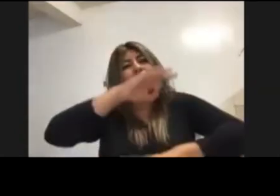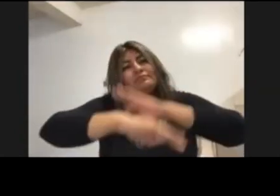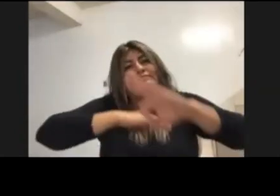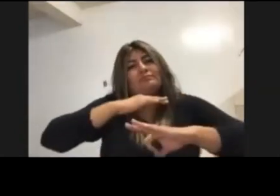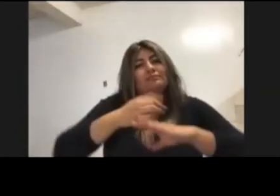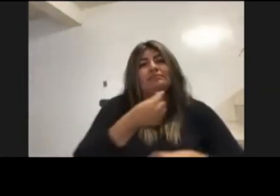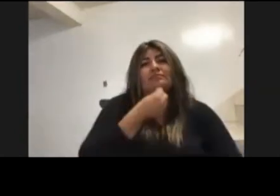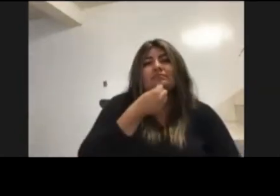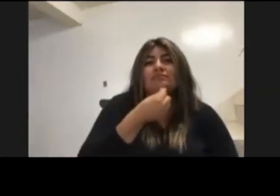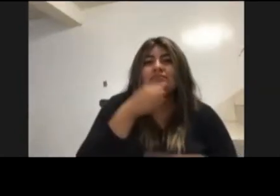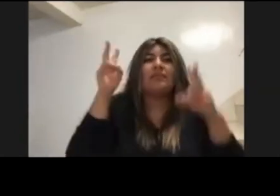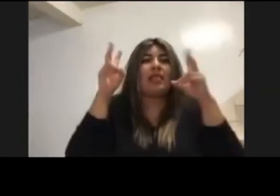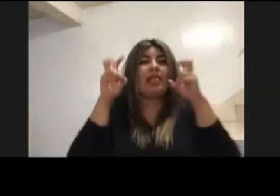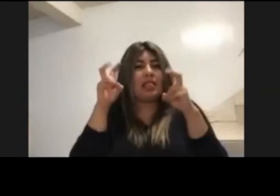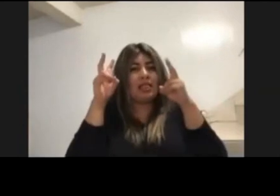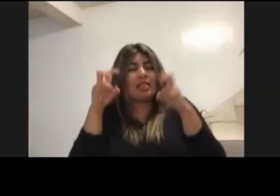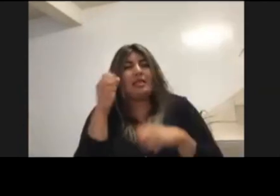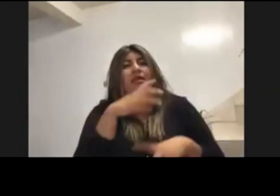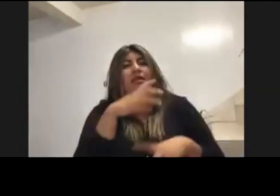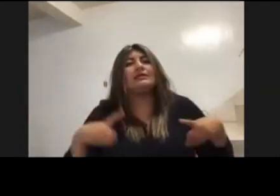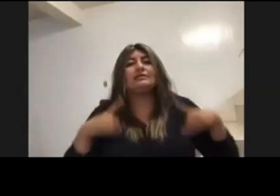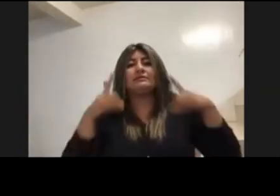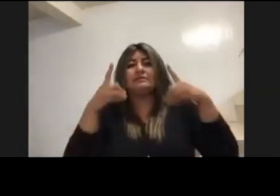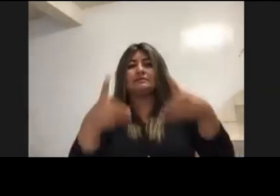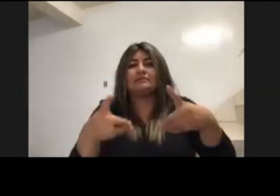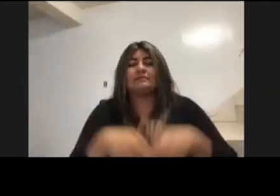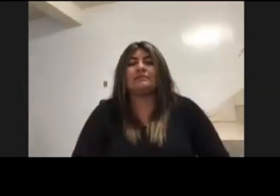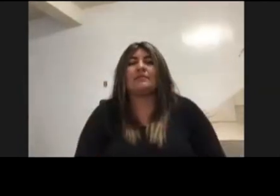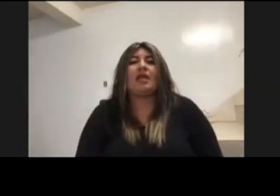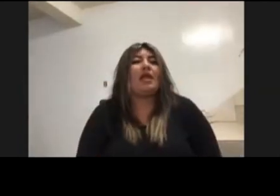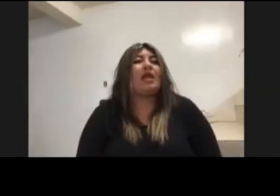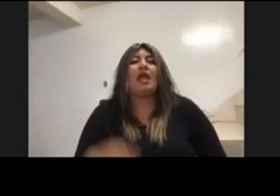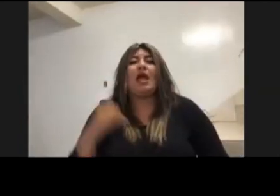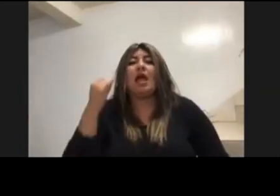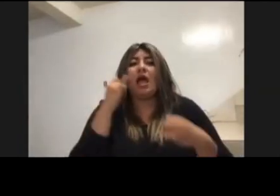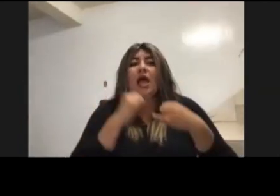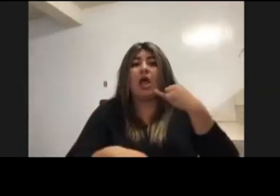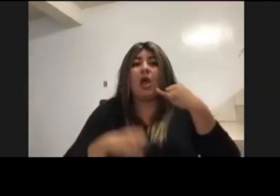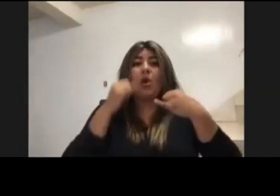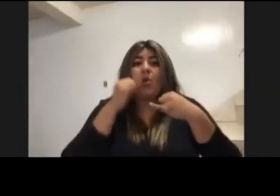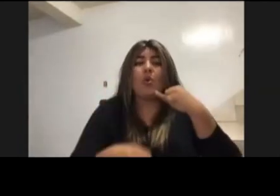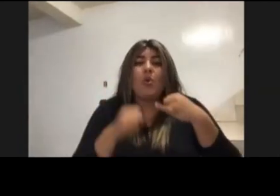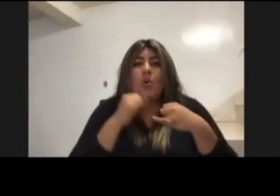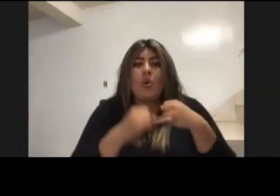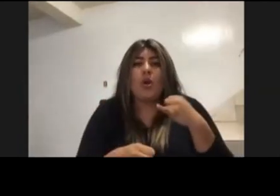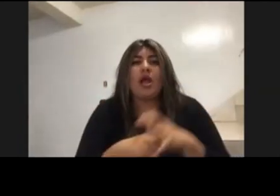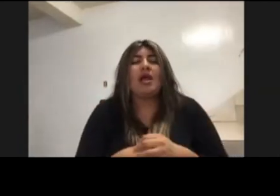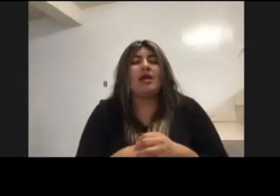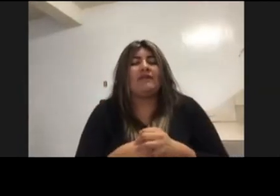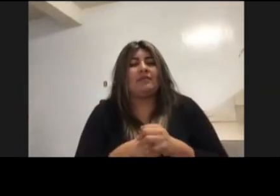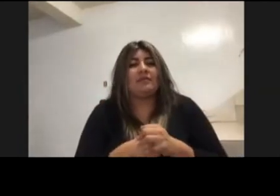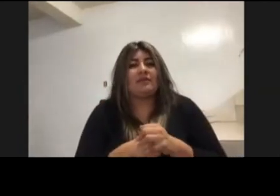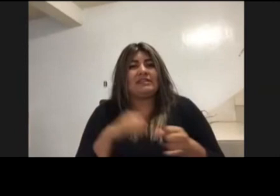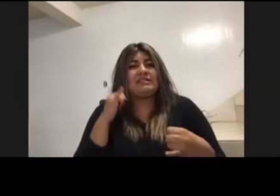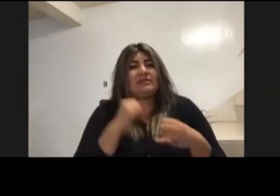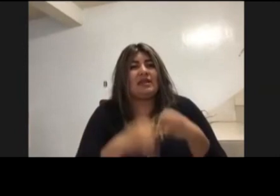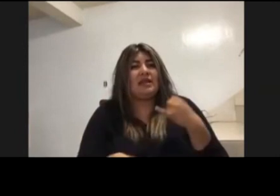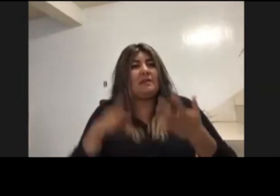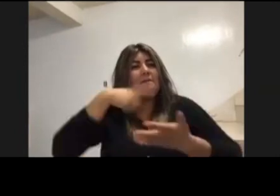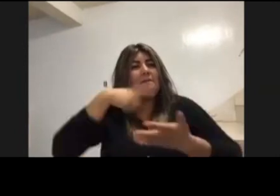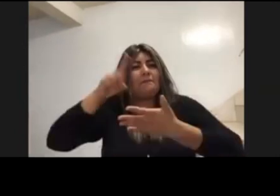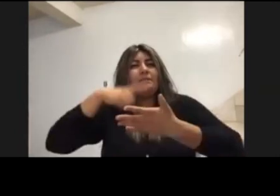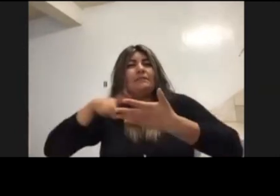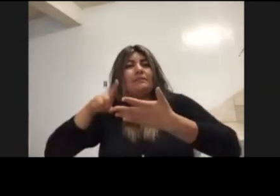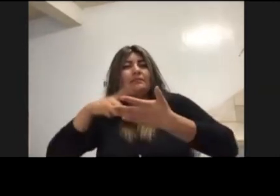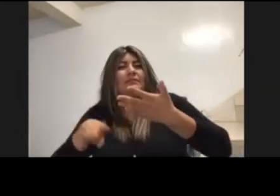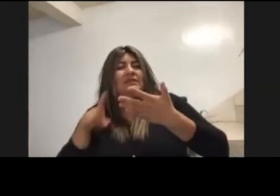tema de la asignatura. Y lo último es flexibilidad en la evaluación. Yo comencé diciendo que la Secretaría